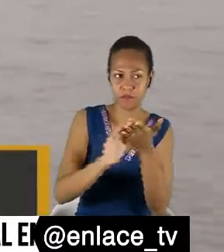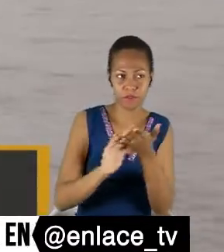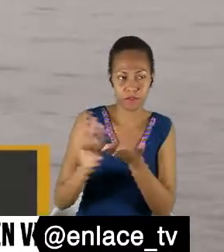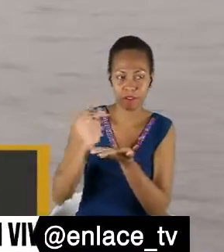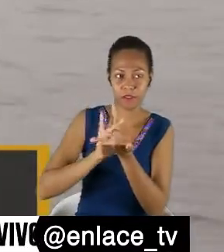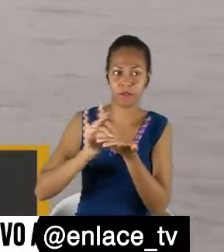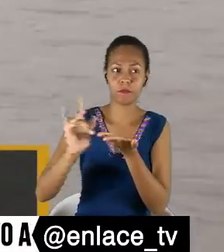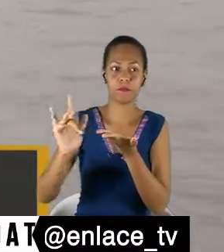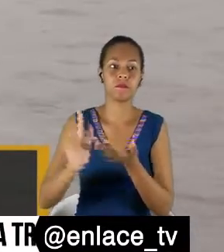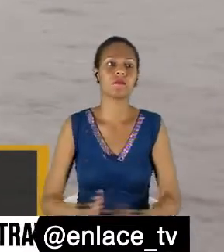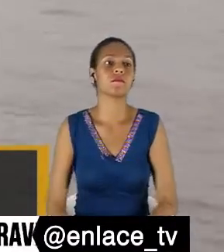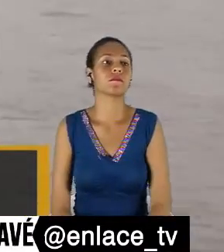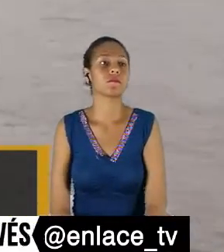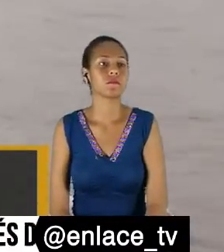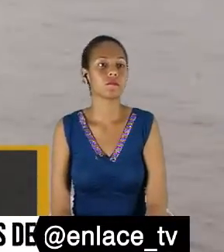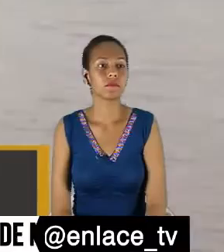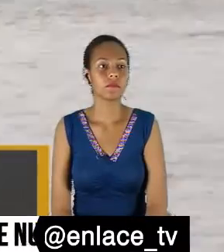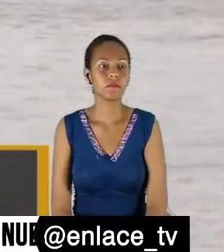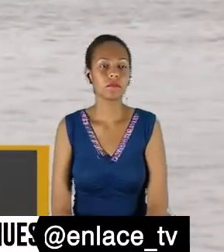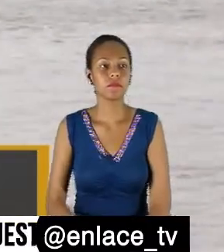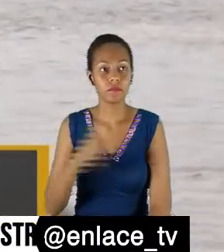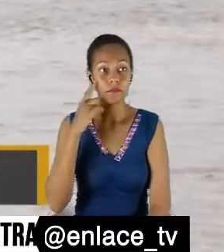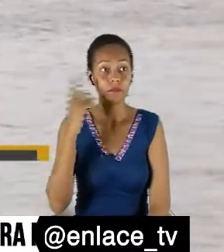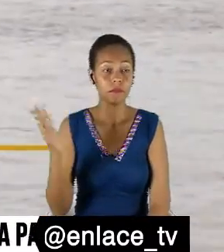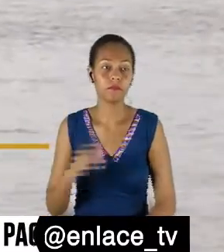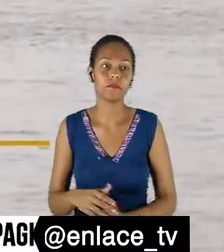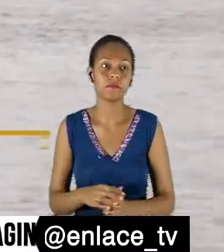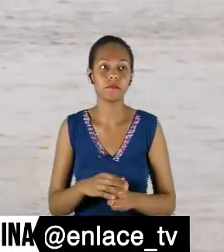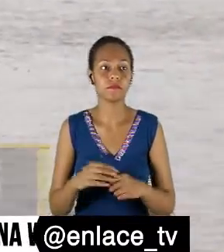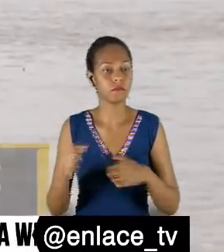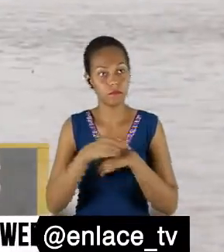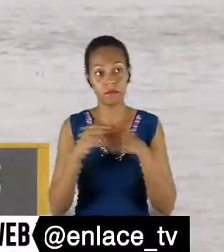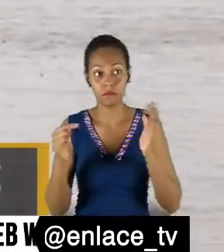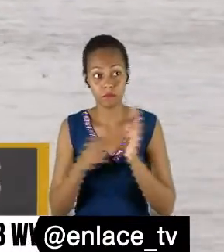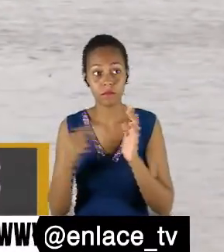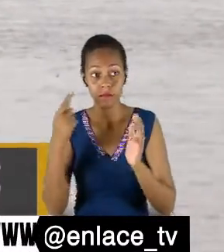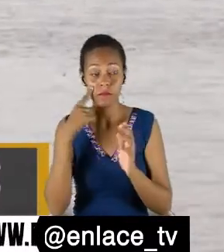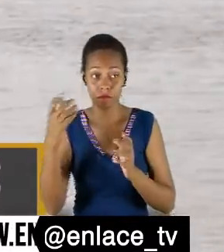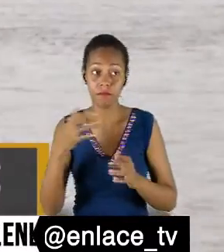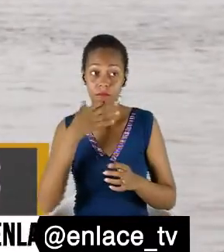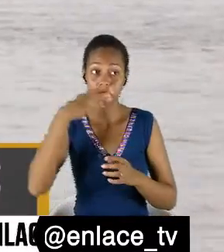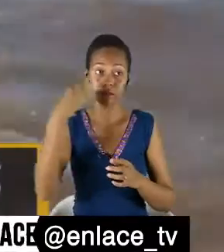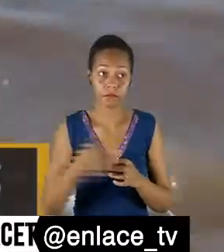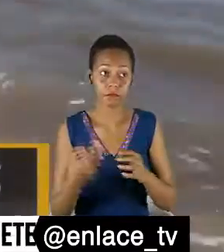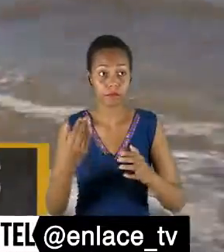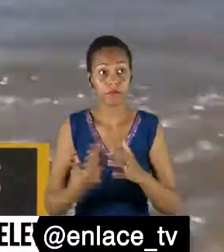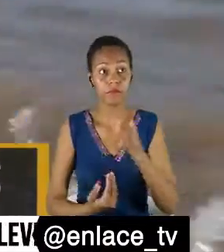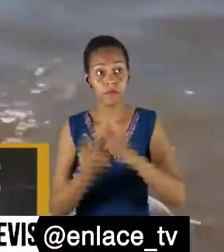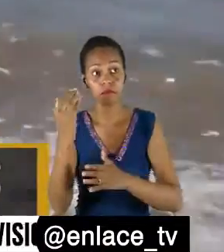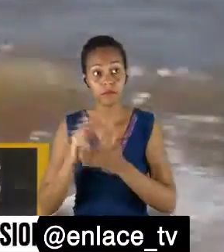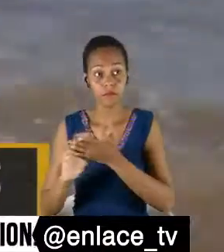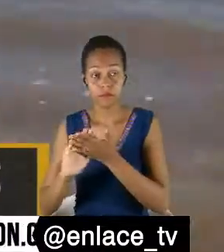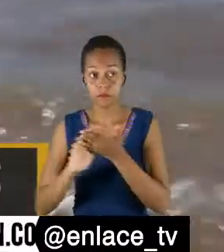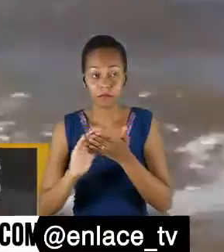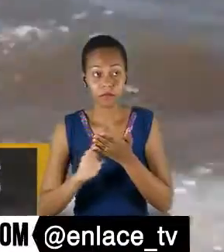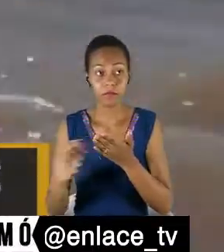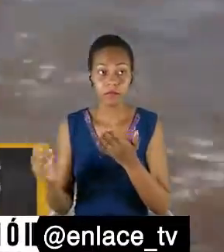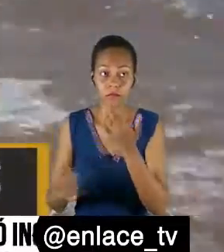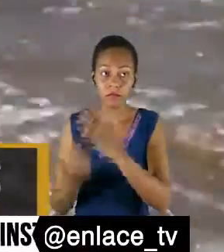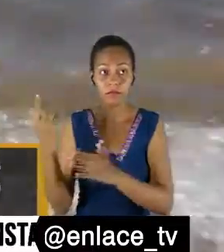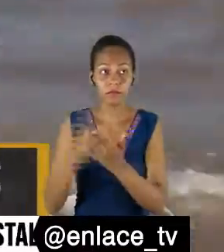confirmó por medio del documento que ratifica que, a excepción del cierre financiero, indispensable para dar inicio a la etapa de construcción del proyecto de recuperación